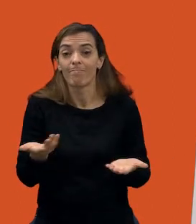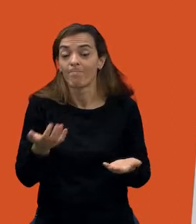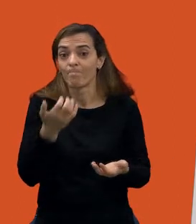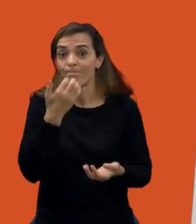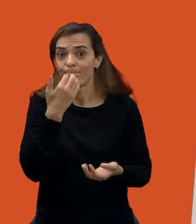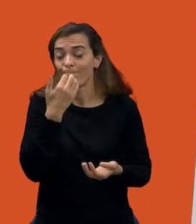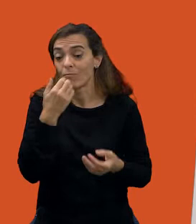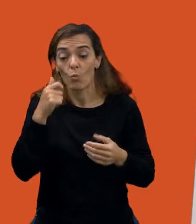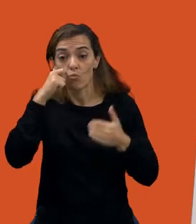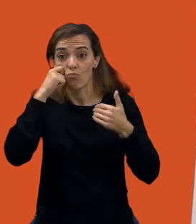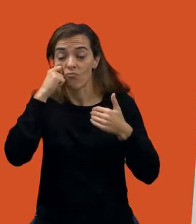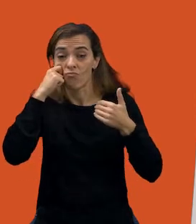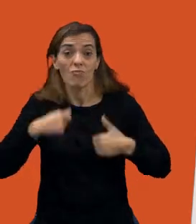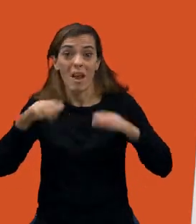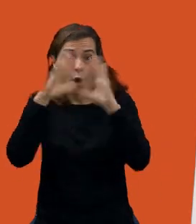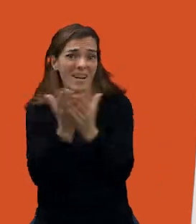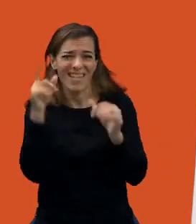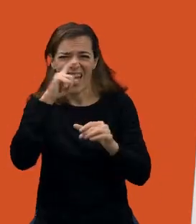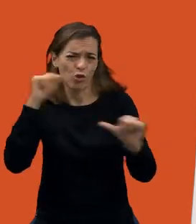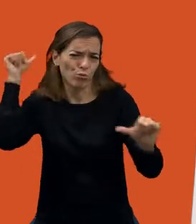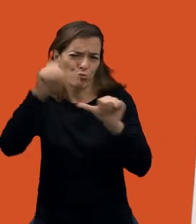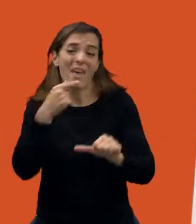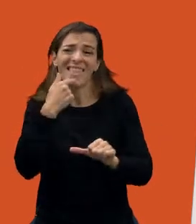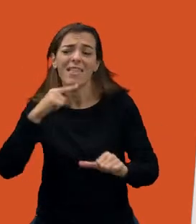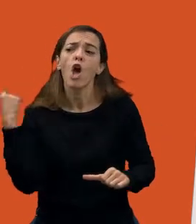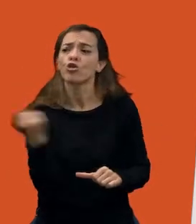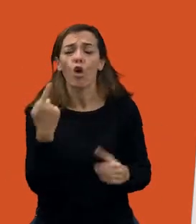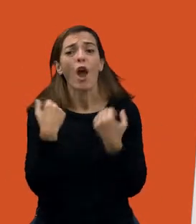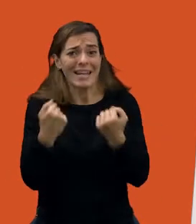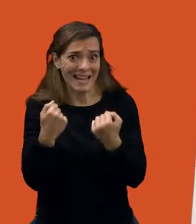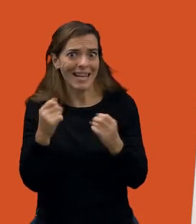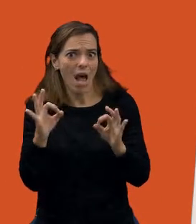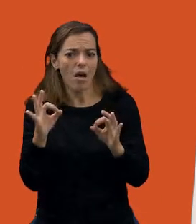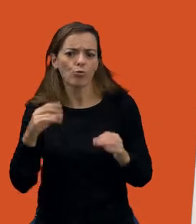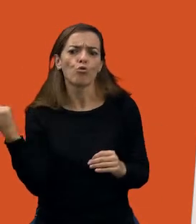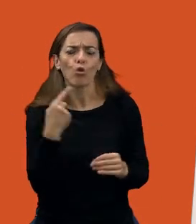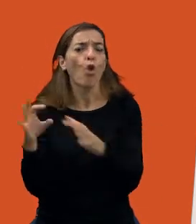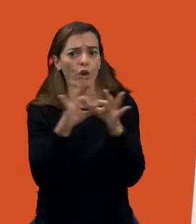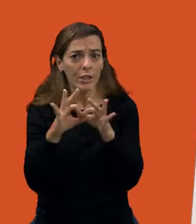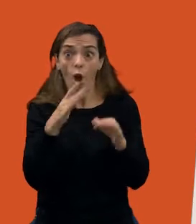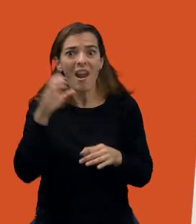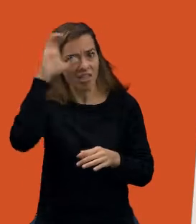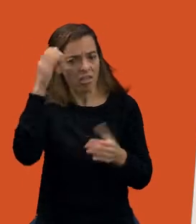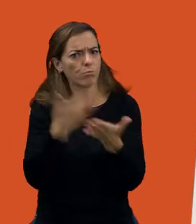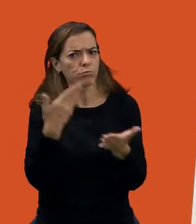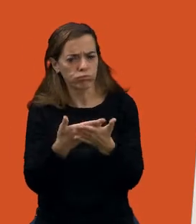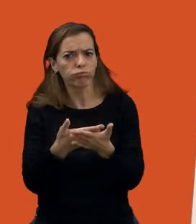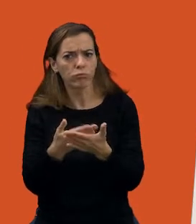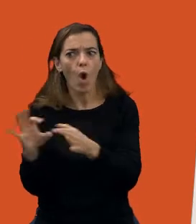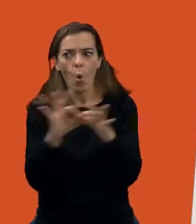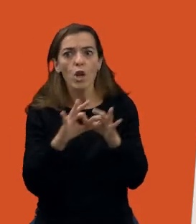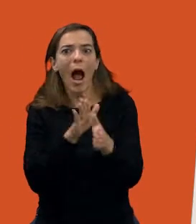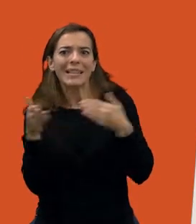realmente la humanidad lleva diciendo miles de años que todos somos energía y todos estamos conectados. Ahora la ciencia lo está demostrando, que estamos conectados pues, por